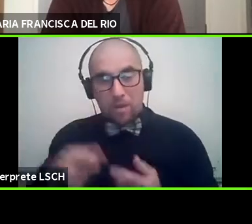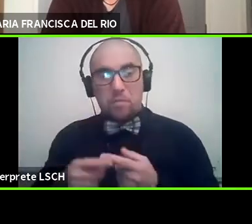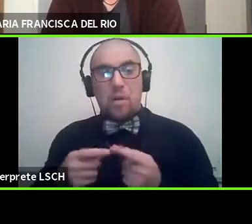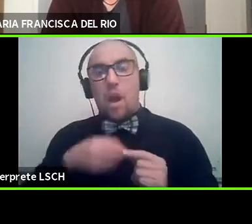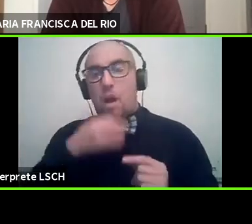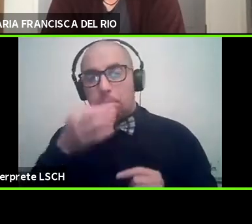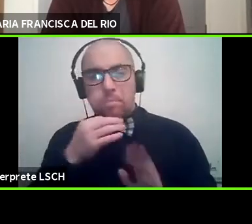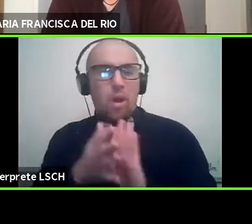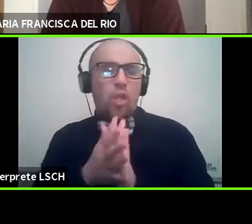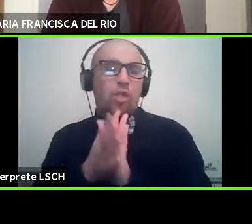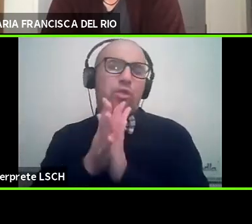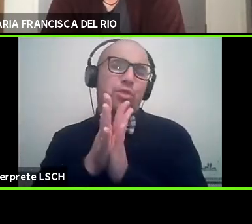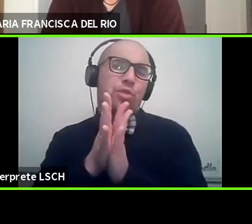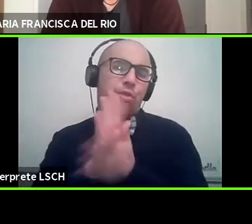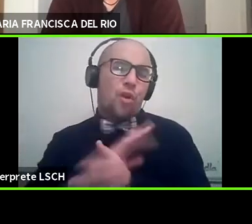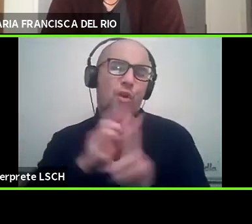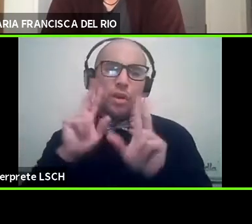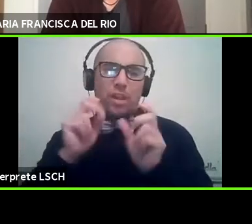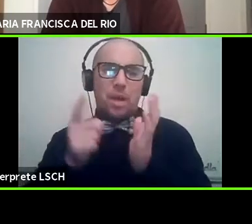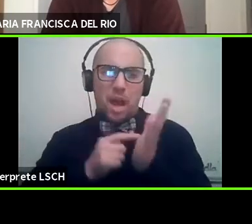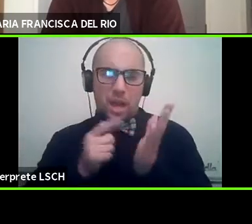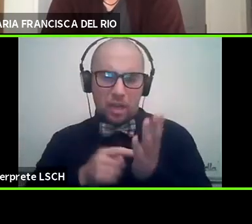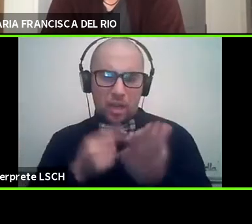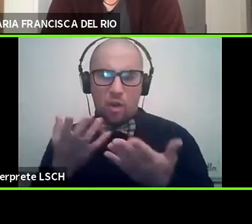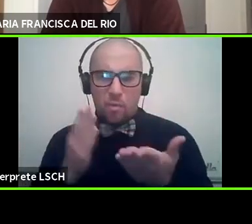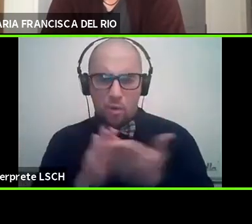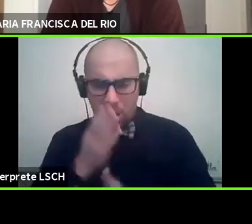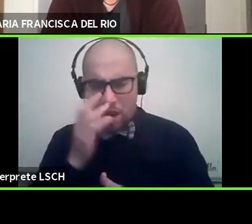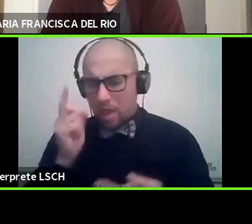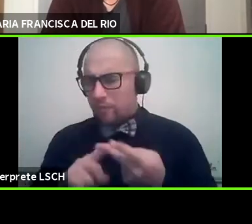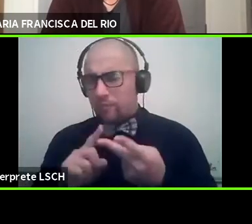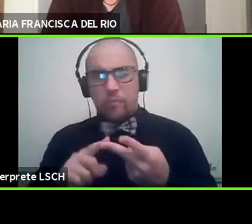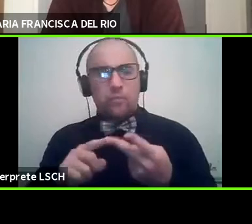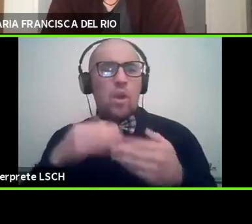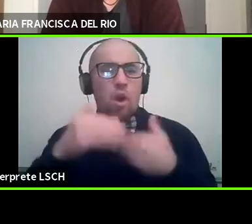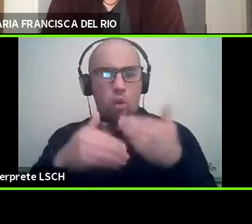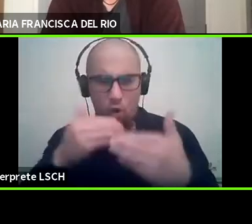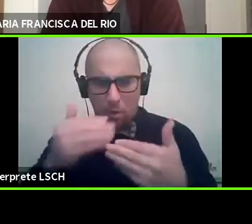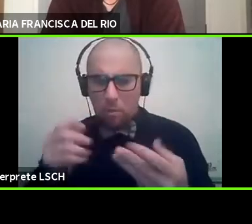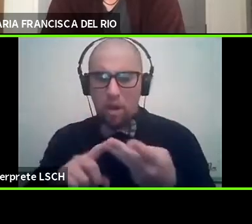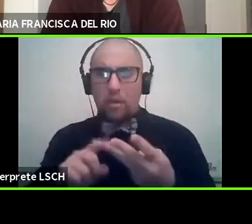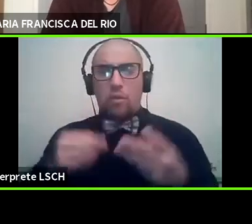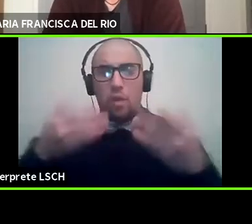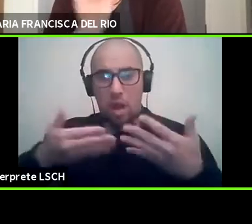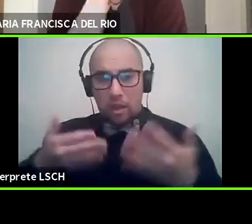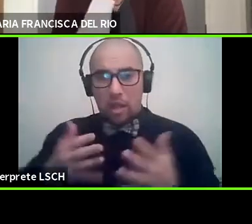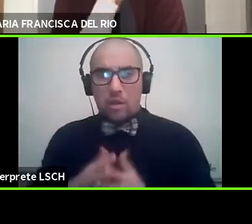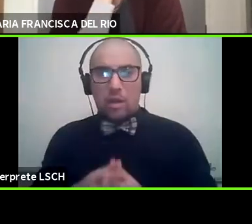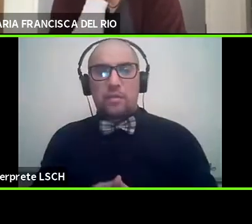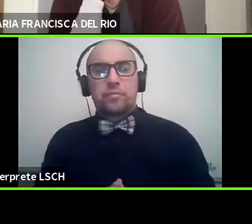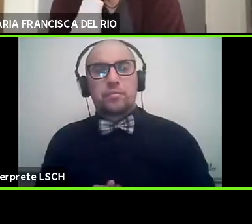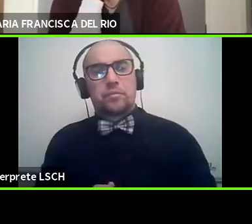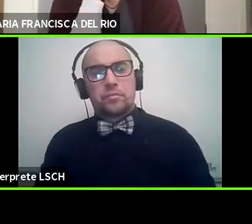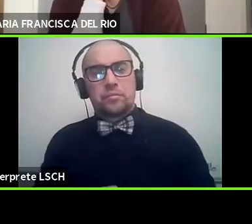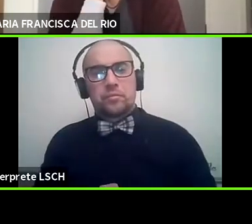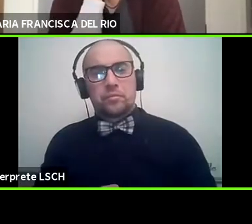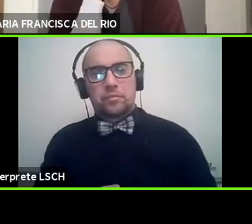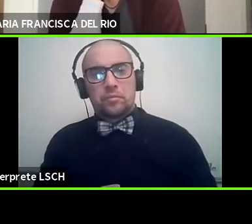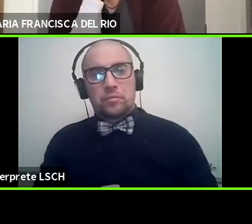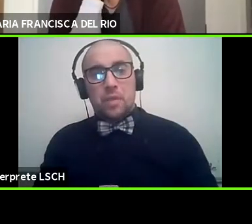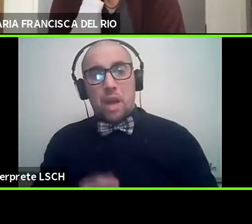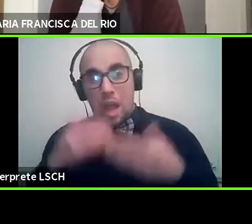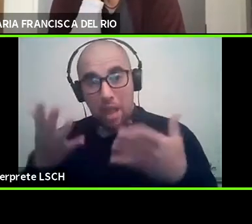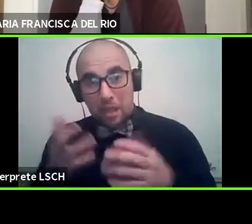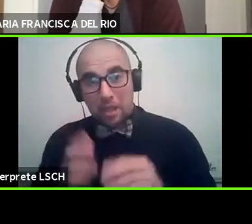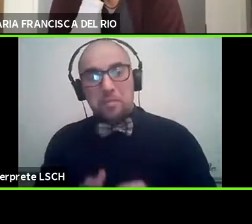todo de qué se trata Rakim, desde cómo nació la idea, los pasos, hasta hoy en día que la tenemos. Así que adelante.